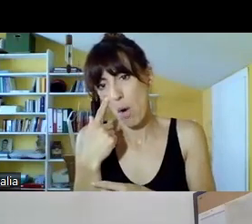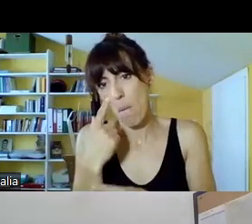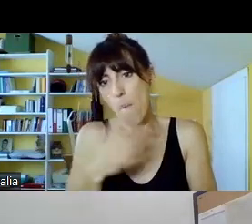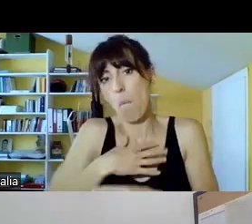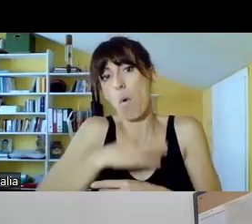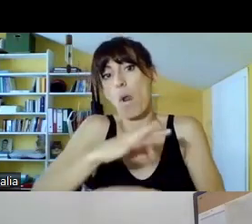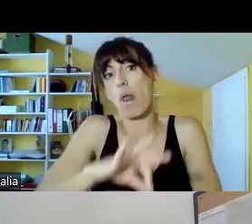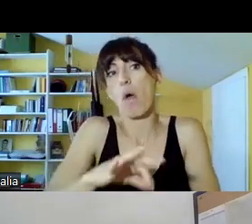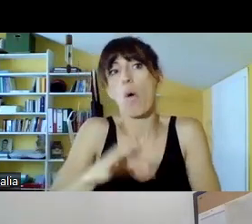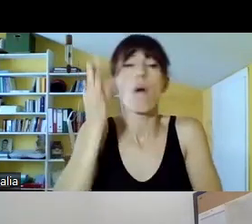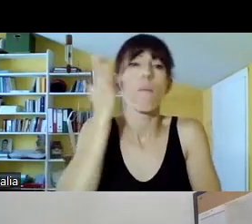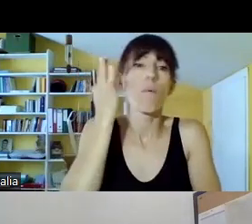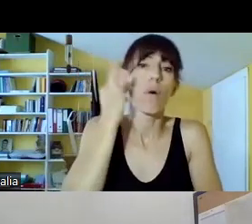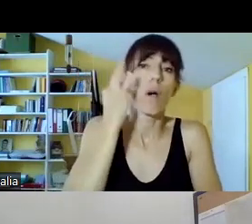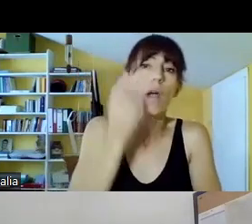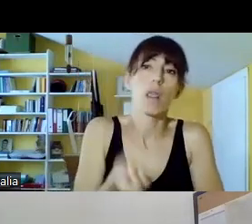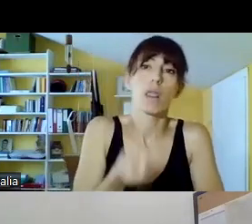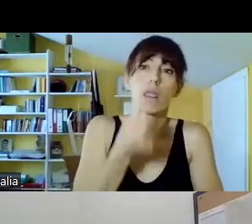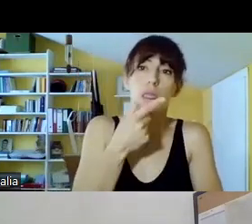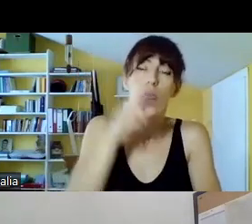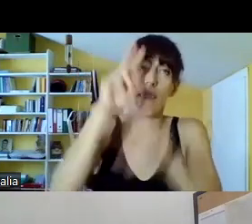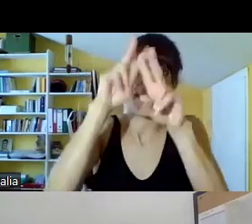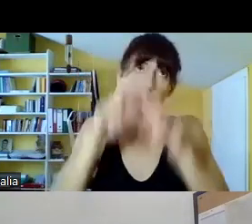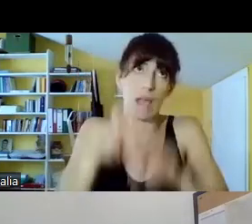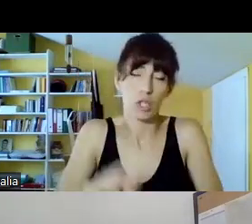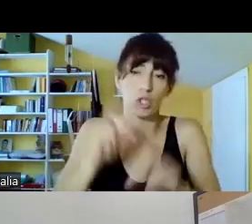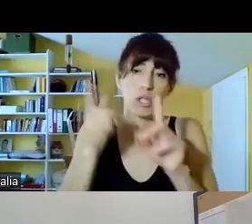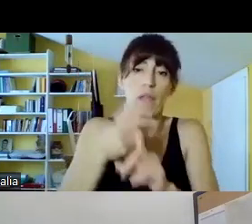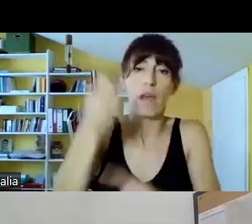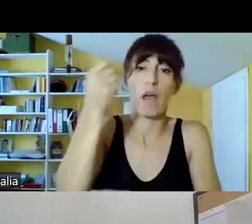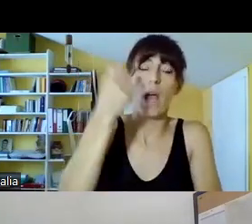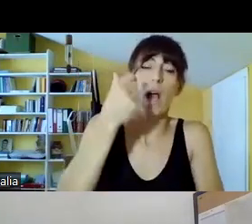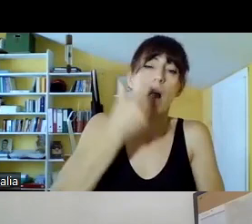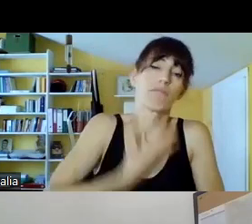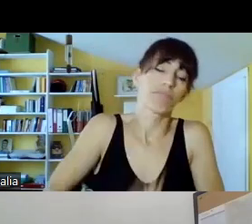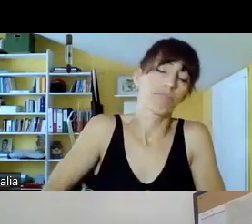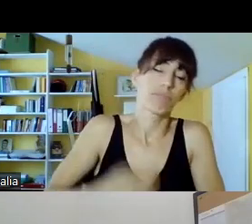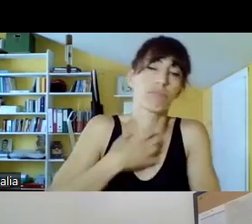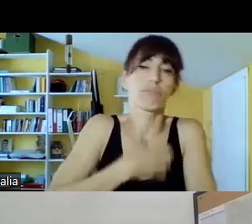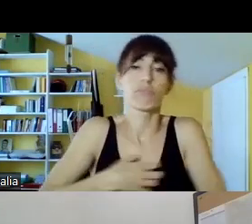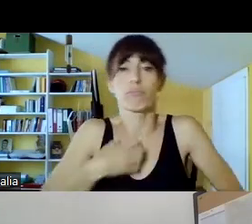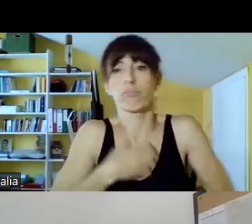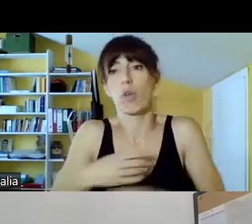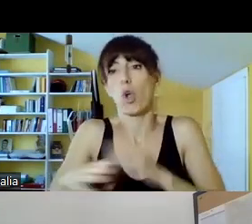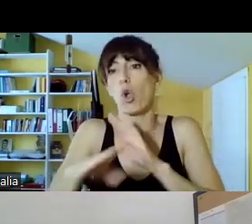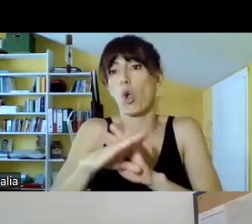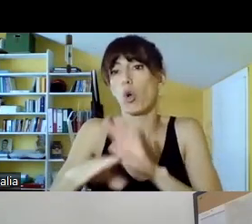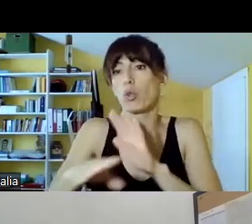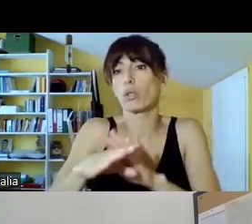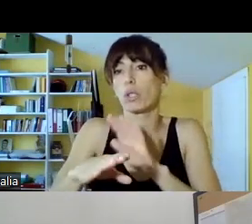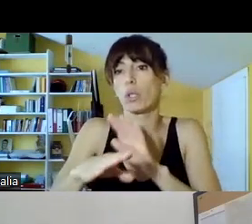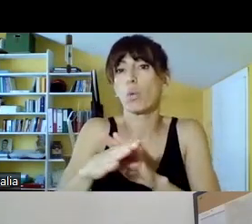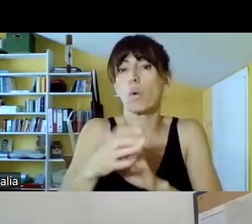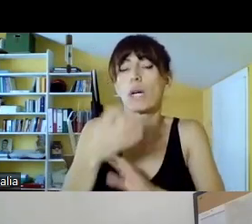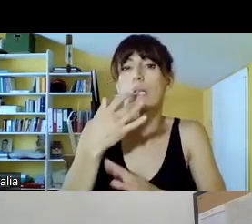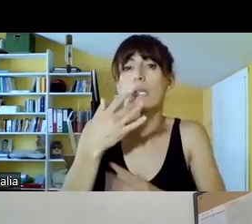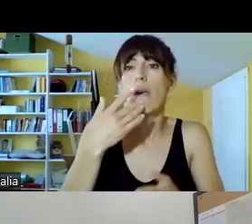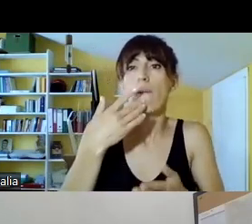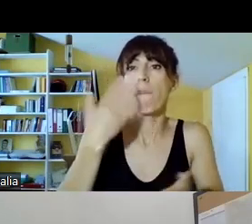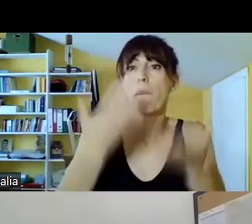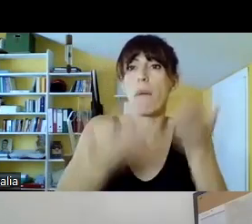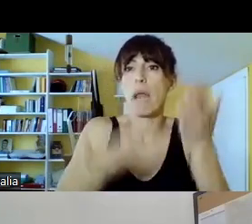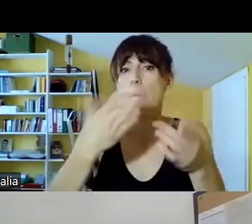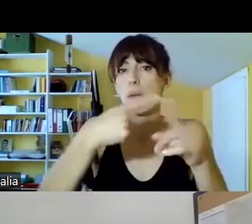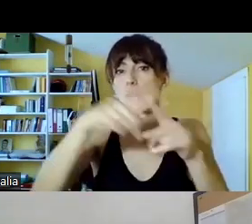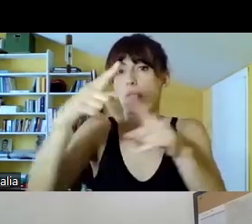sea diagnosticada de ansiedad o depresión se mantiene o no después de ajustar por ciertas variables que podrían